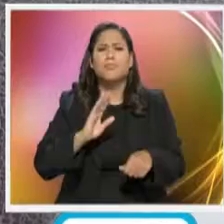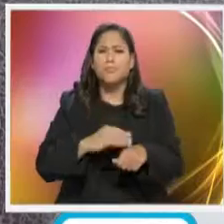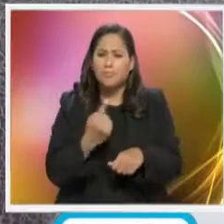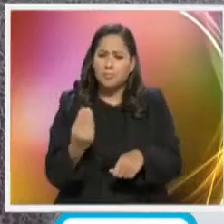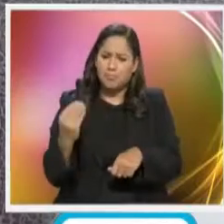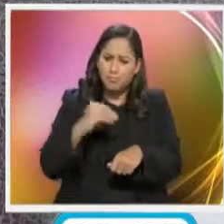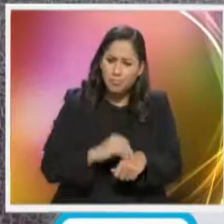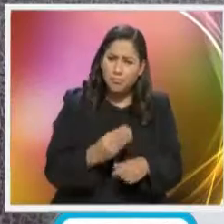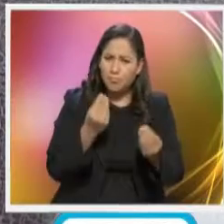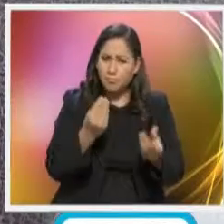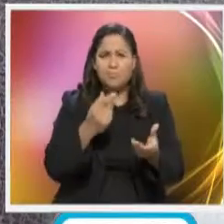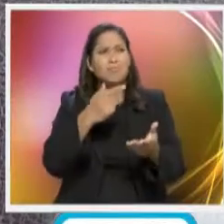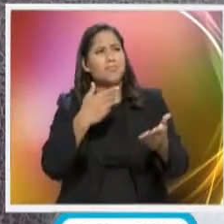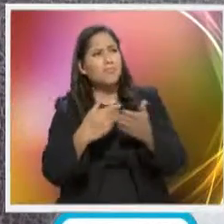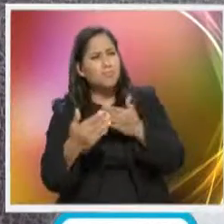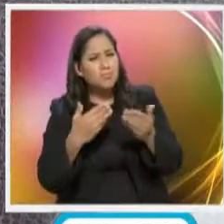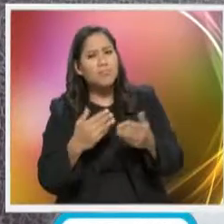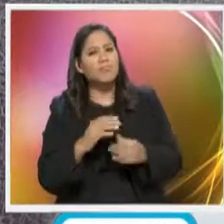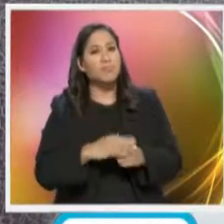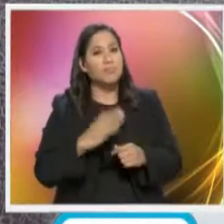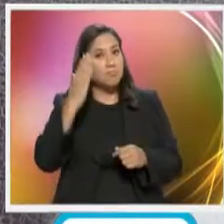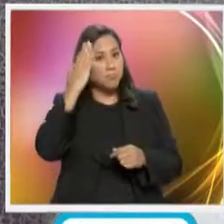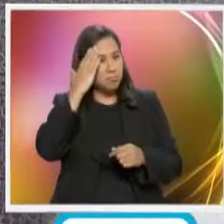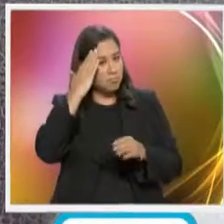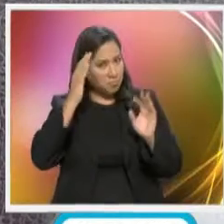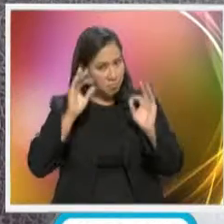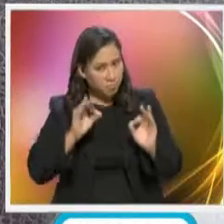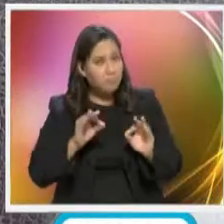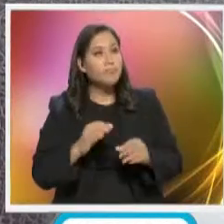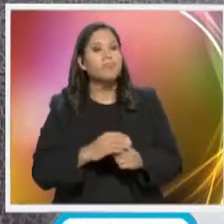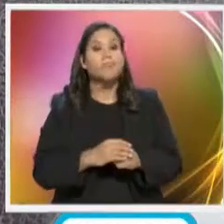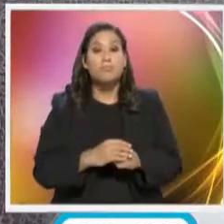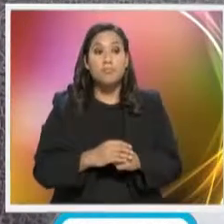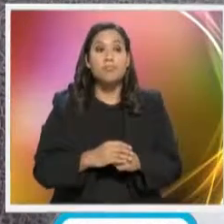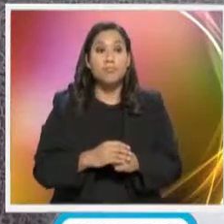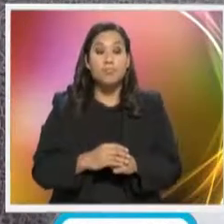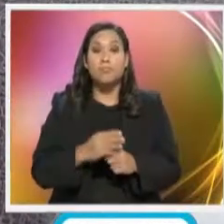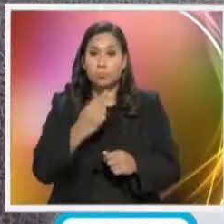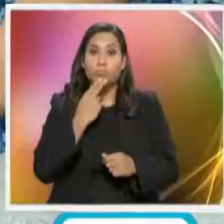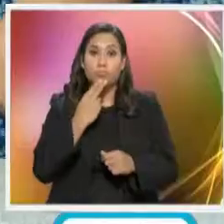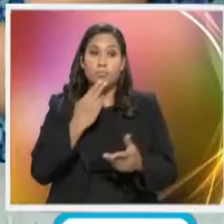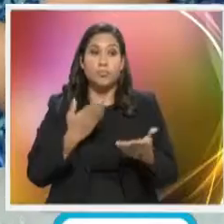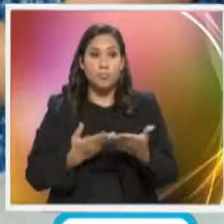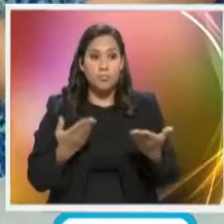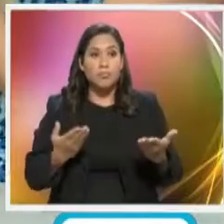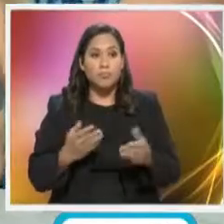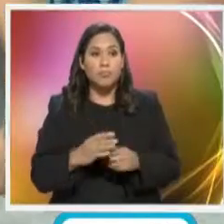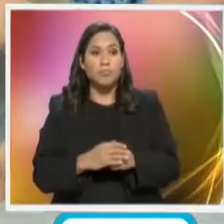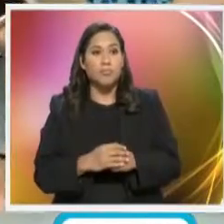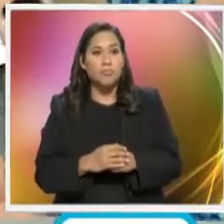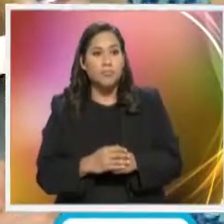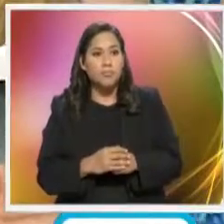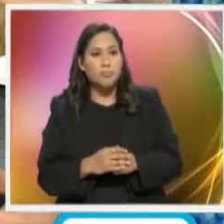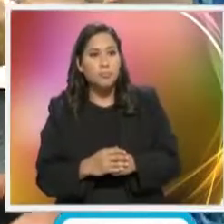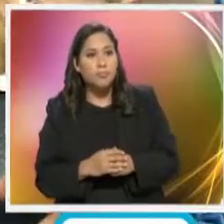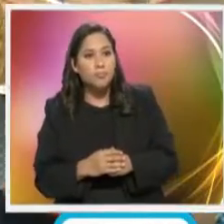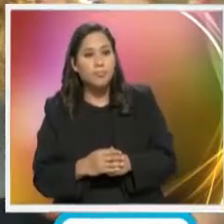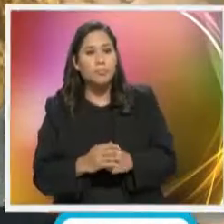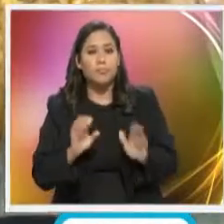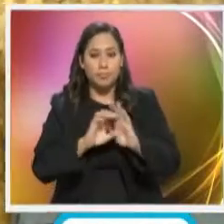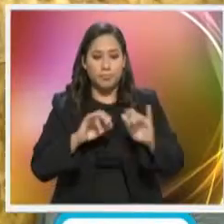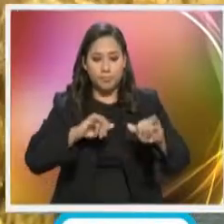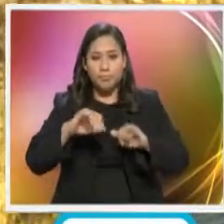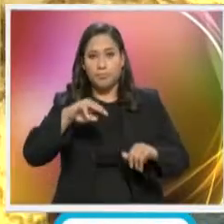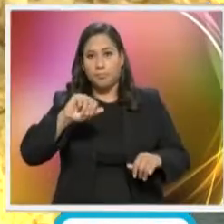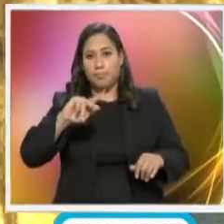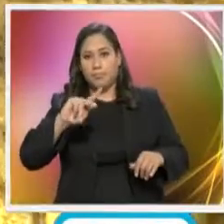tecnología tan a la vanguardia, de punta, de primera instancia, que se utiliza actualmente, hablando específicamente del mapping, entre muchas